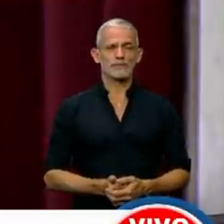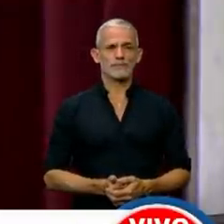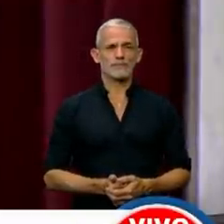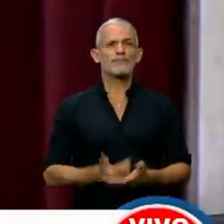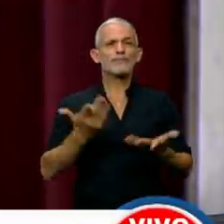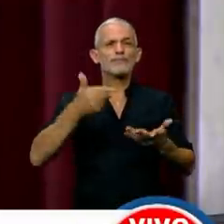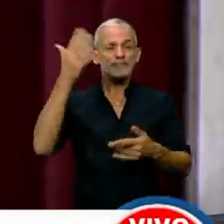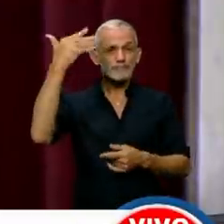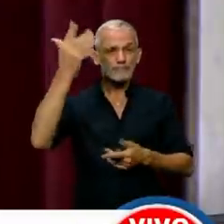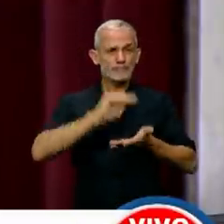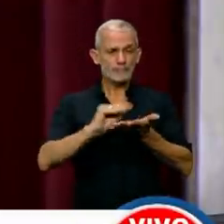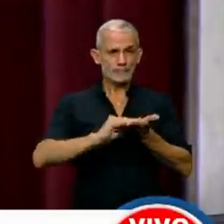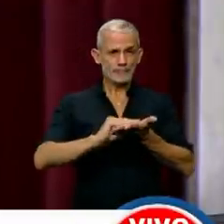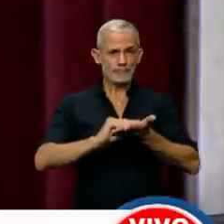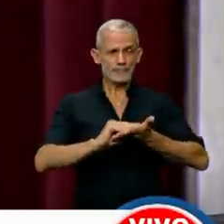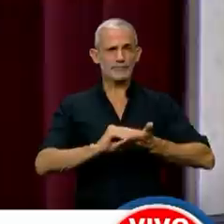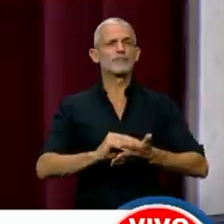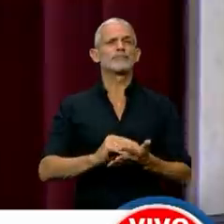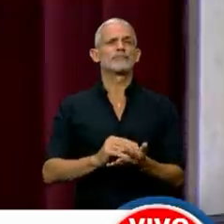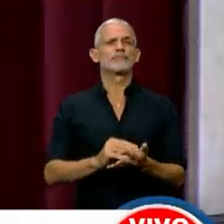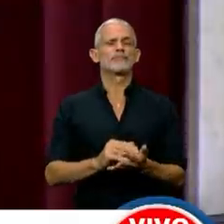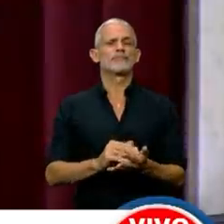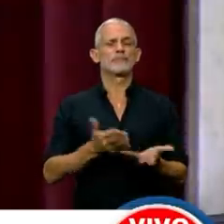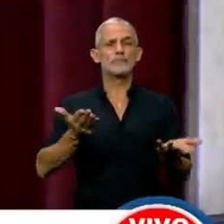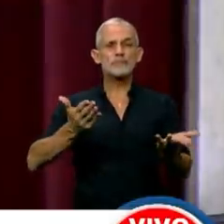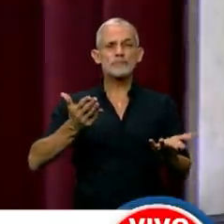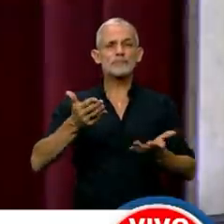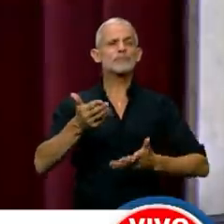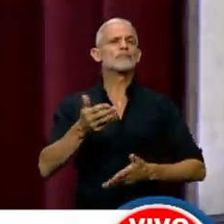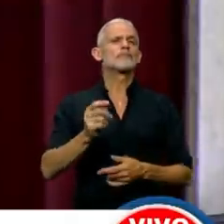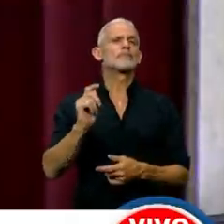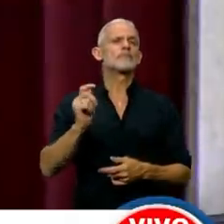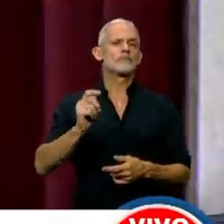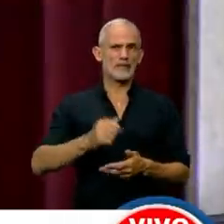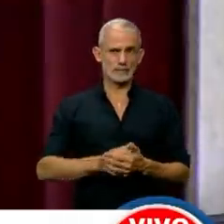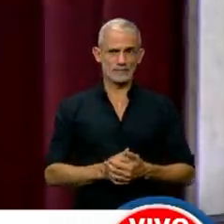en el uso de la palabra el diputado